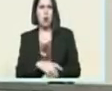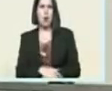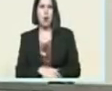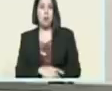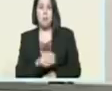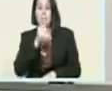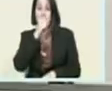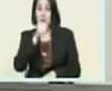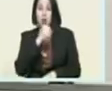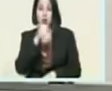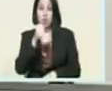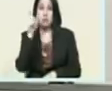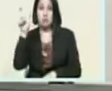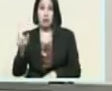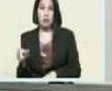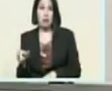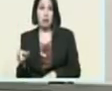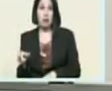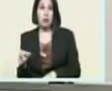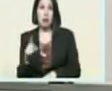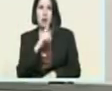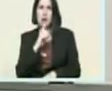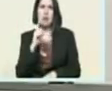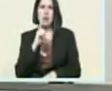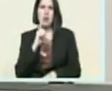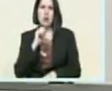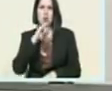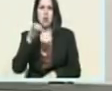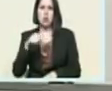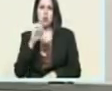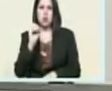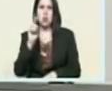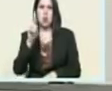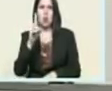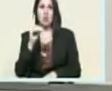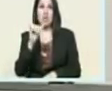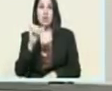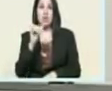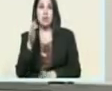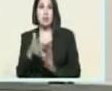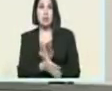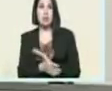de un periodista llamado Jordi Évole.